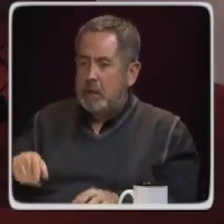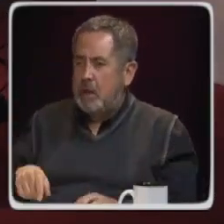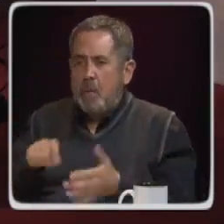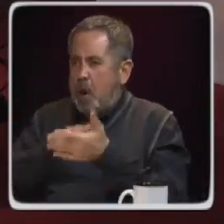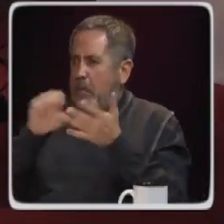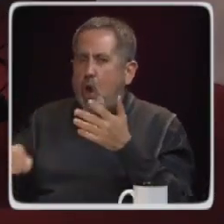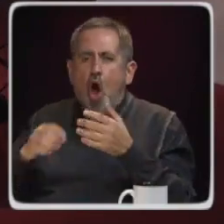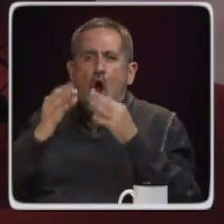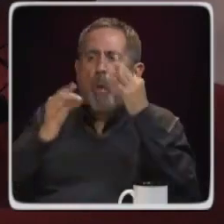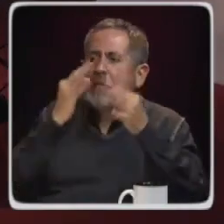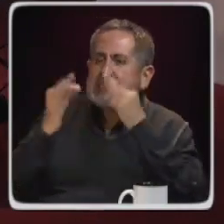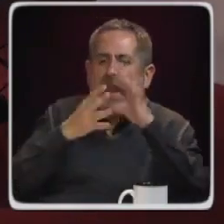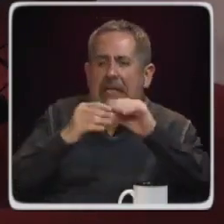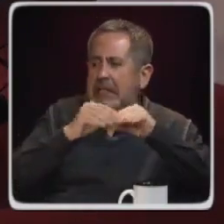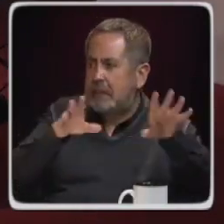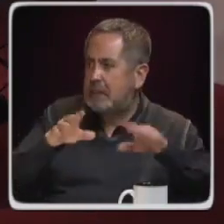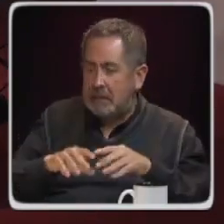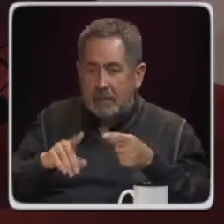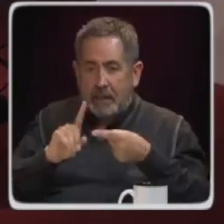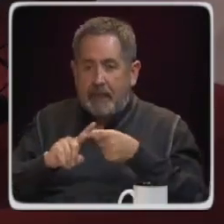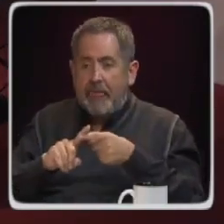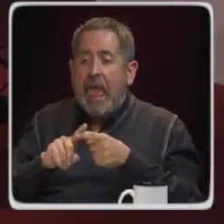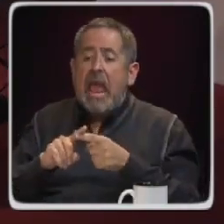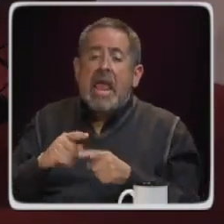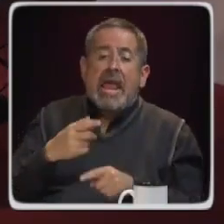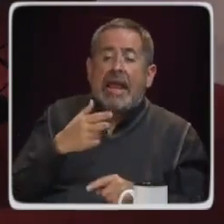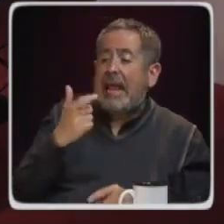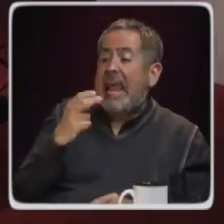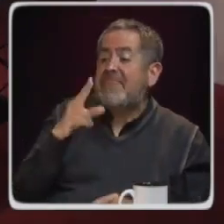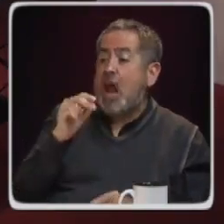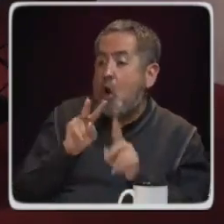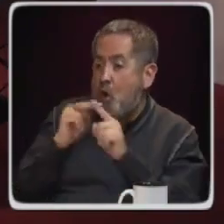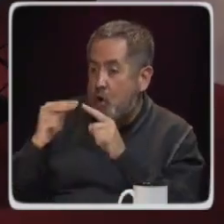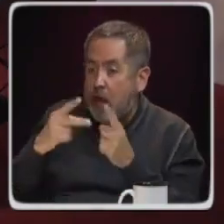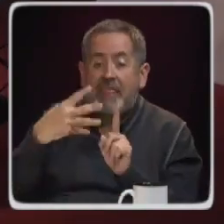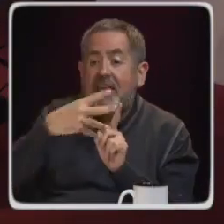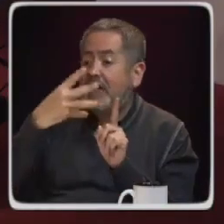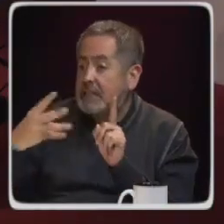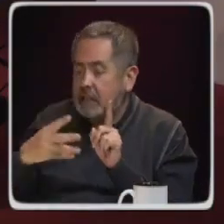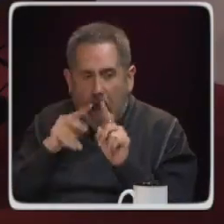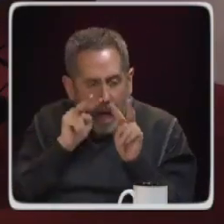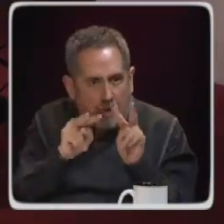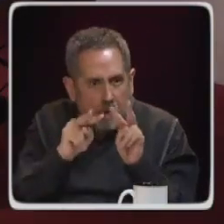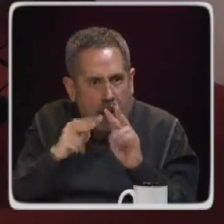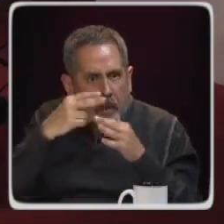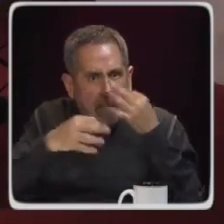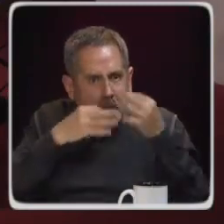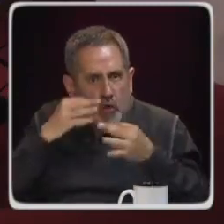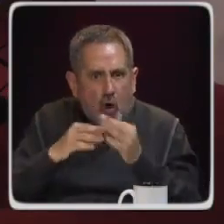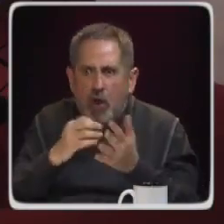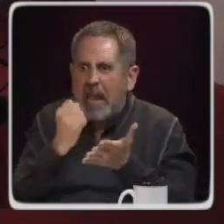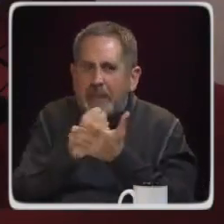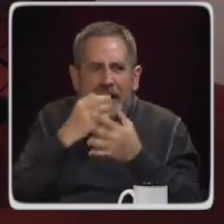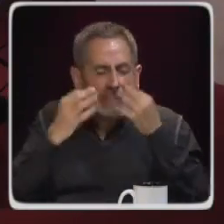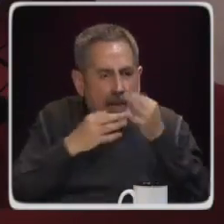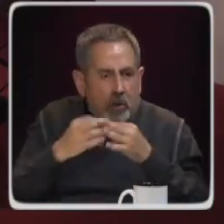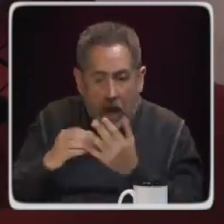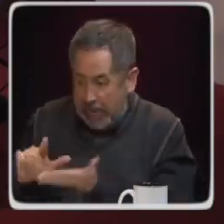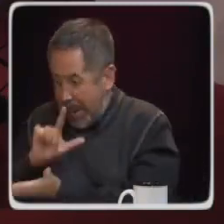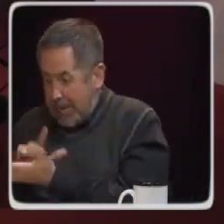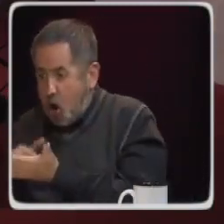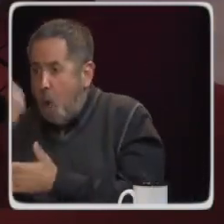cuando se va al plano de los estados, pues ya no se está aplicando o por presupuesto o porque no se tienen las personas con la